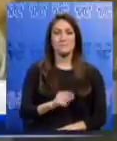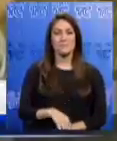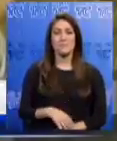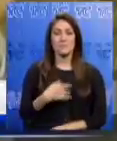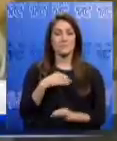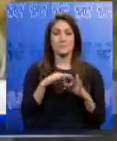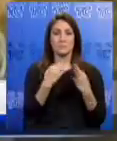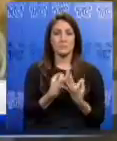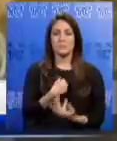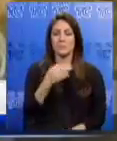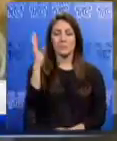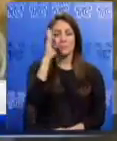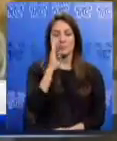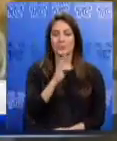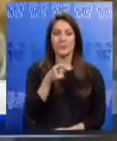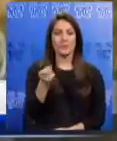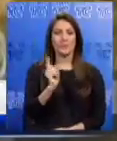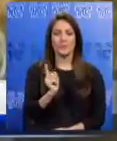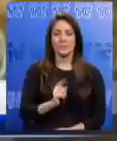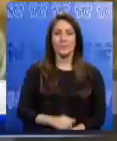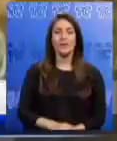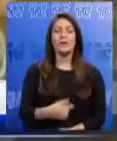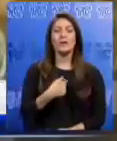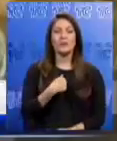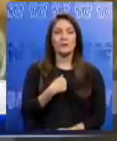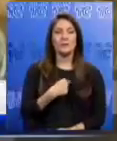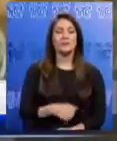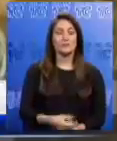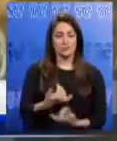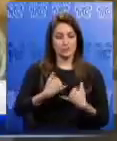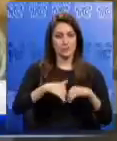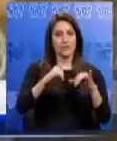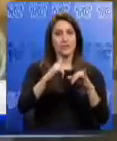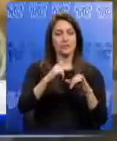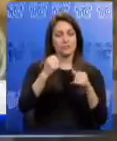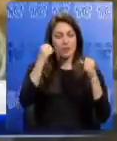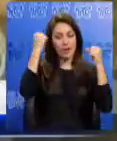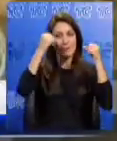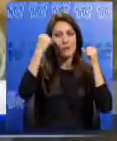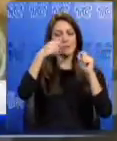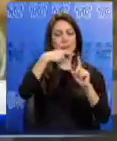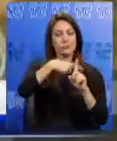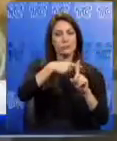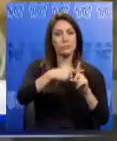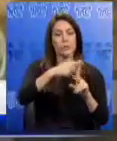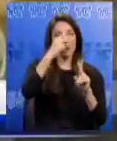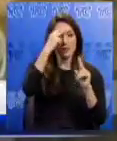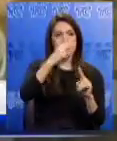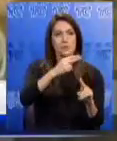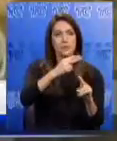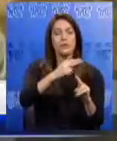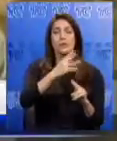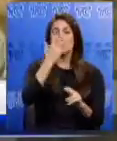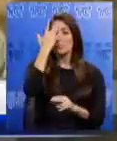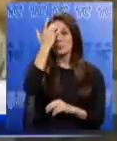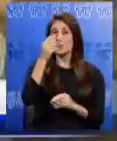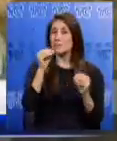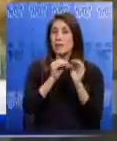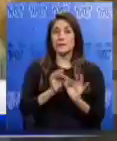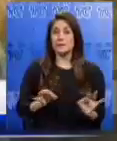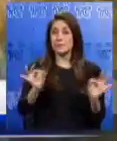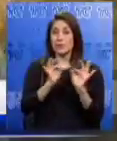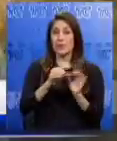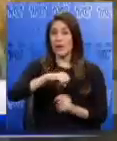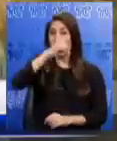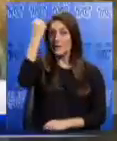familia. Nunca, ni a usted. Voy a continuar haciendo una campaña digna de respeto, porque a la final lo más importante no es